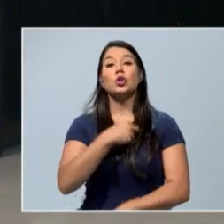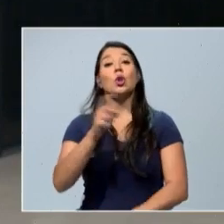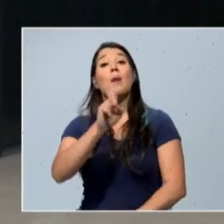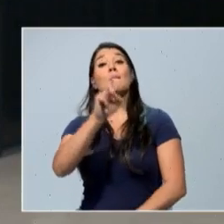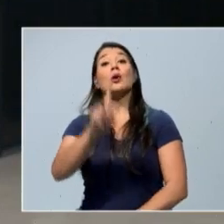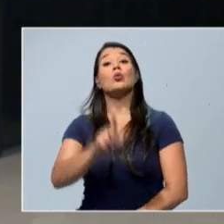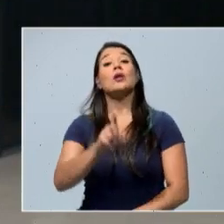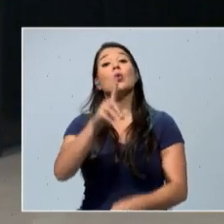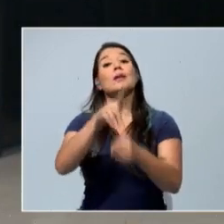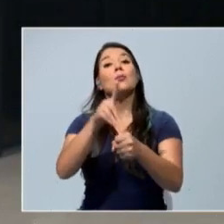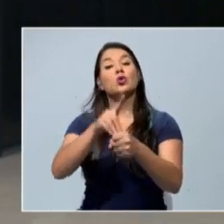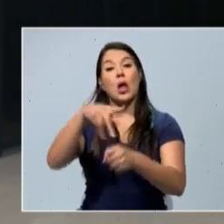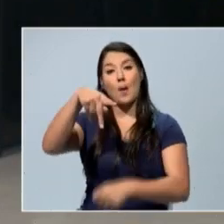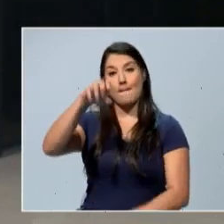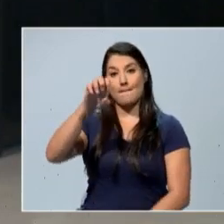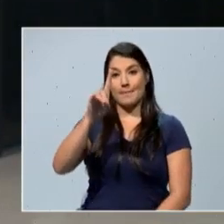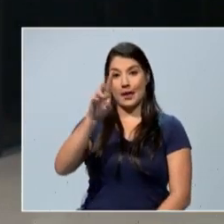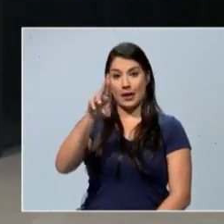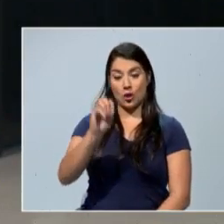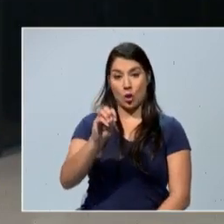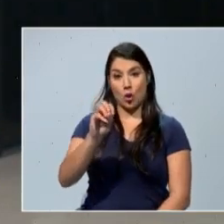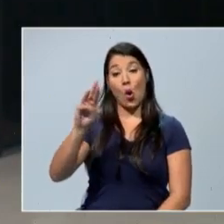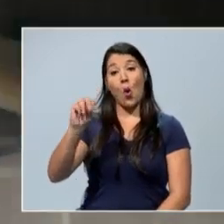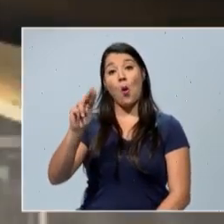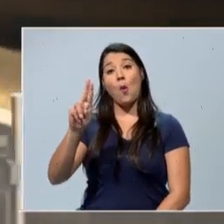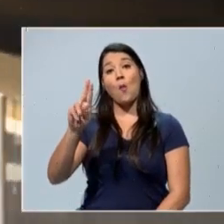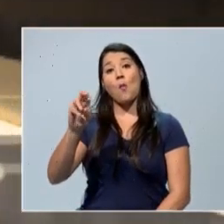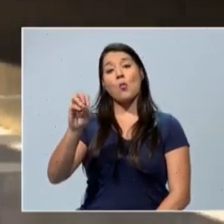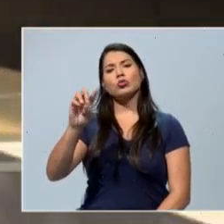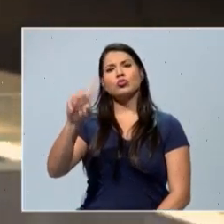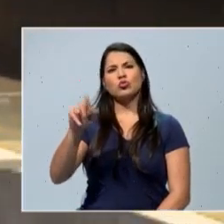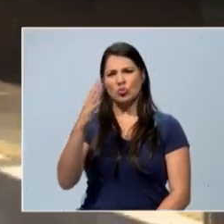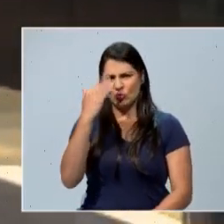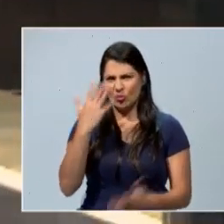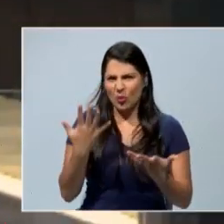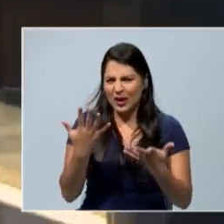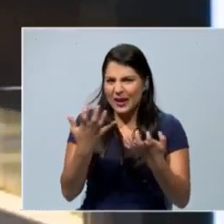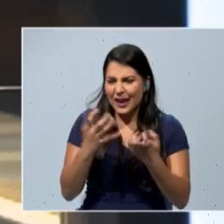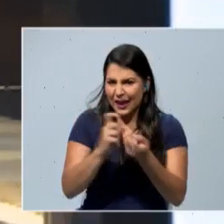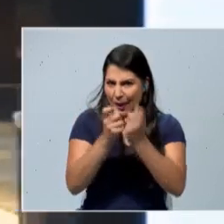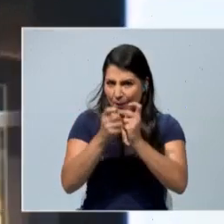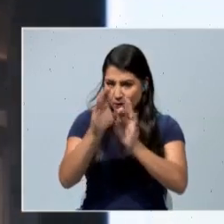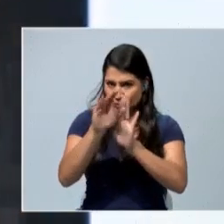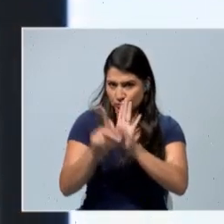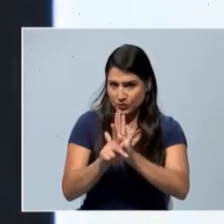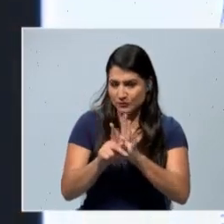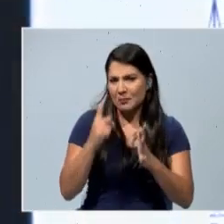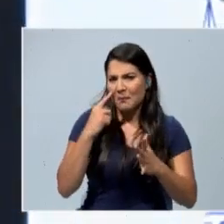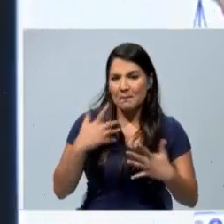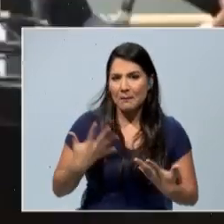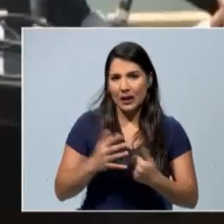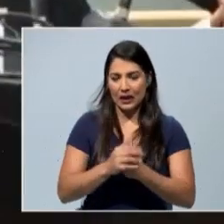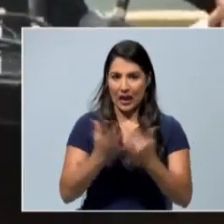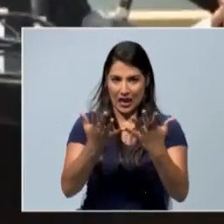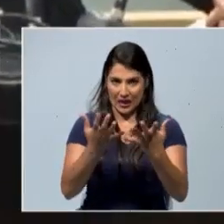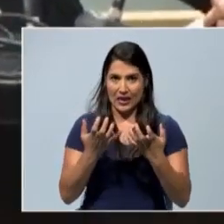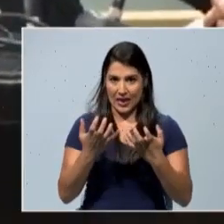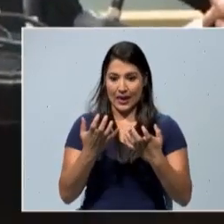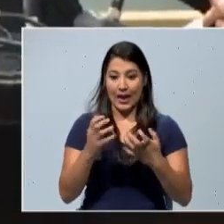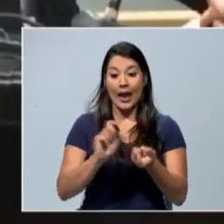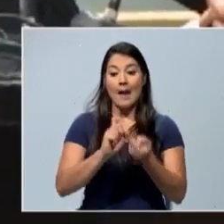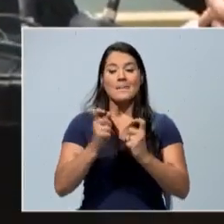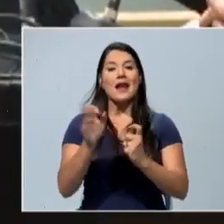diputado Pedro Muñoz acerca de qué motiva la presentación de esta reforma constitucional, el interés de modificar la elección de los